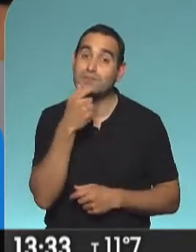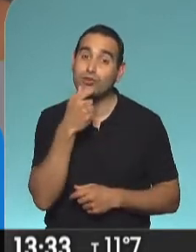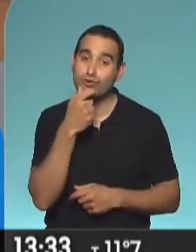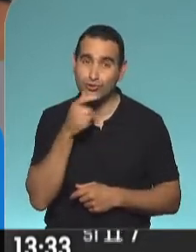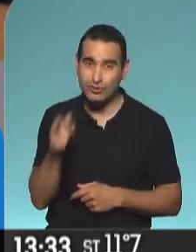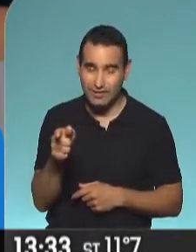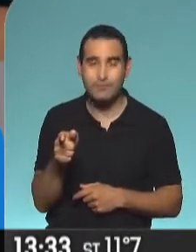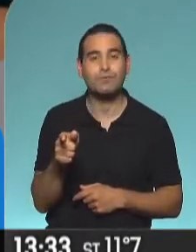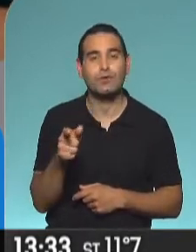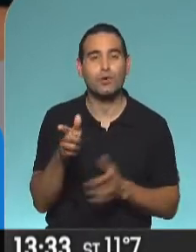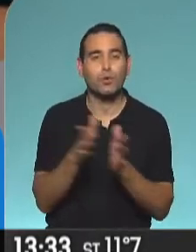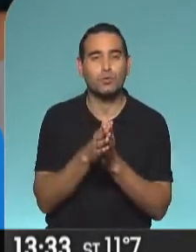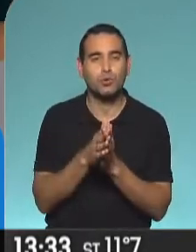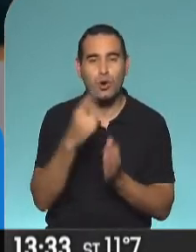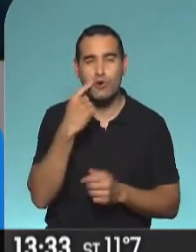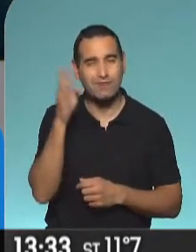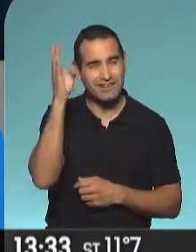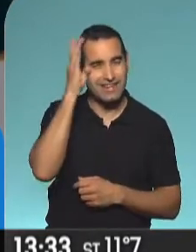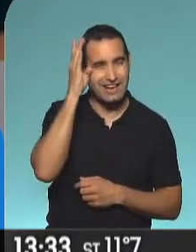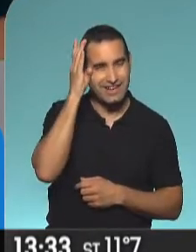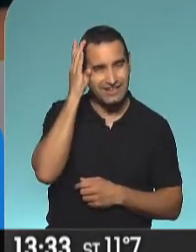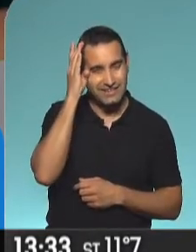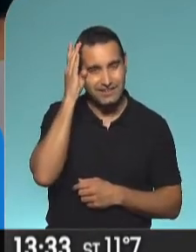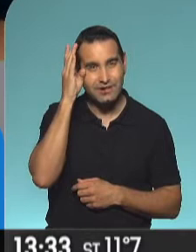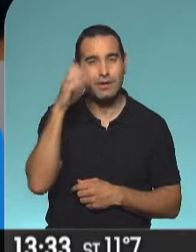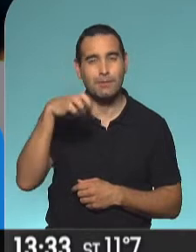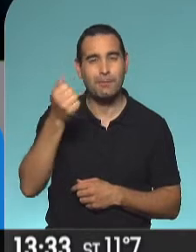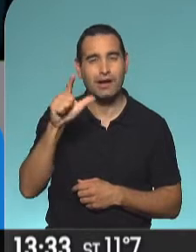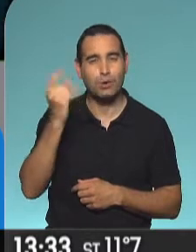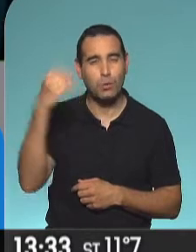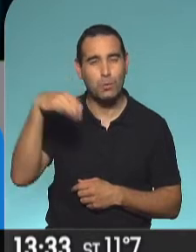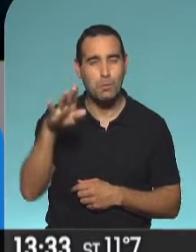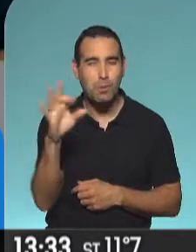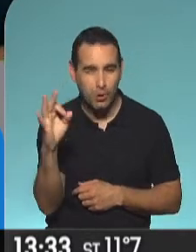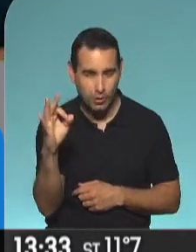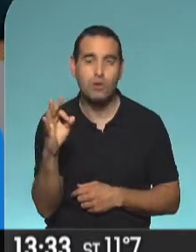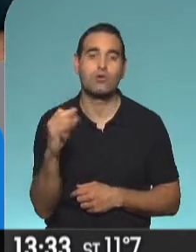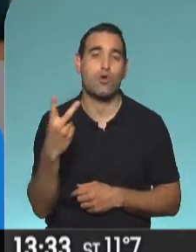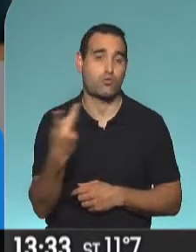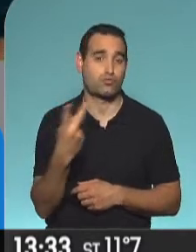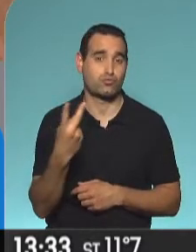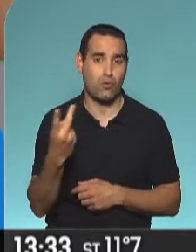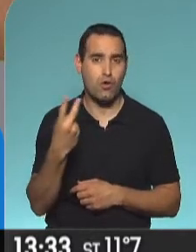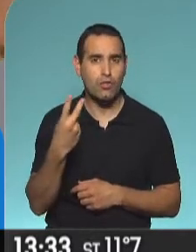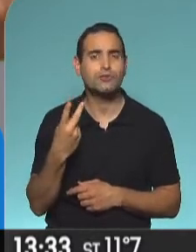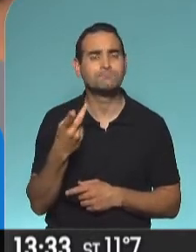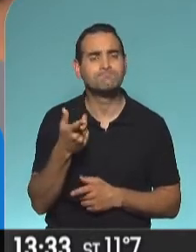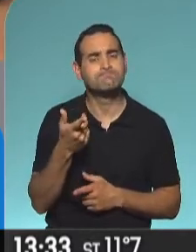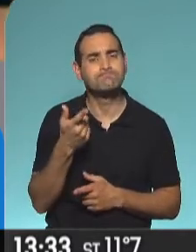Buch junto con el italiano Federico Palumbo. Ese es el apellido del otro de los partícipes de esta Experiencia Cumbre,